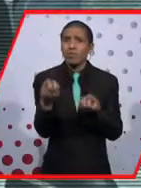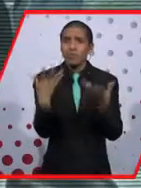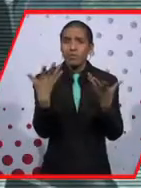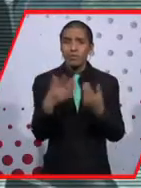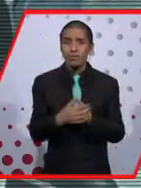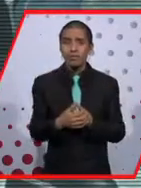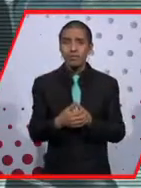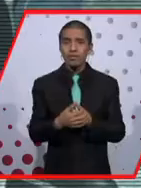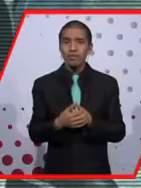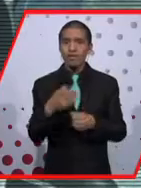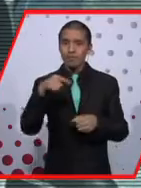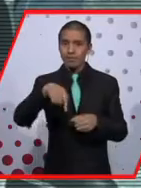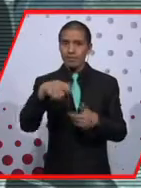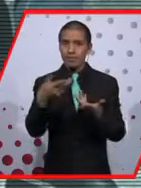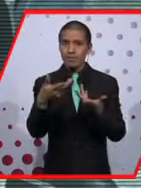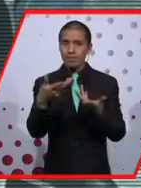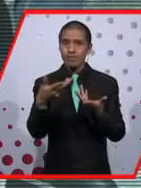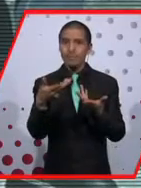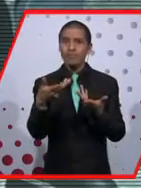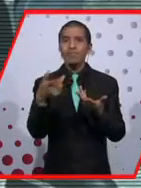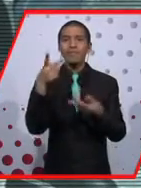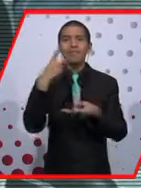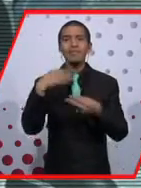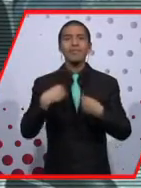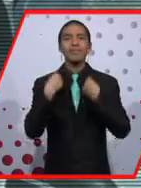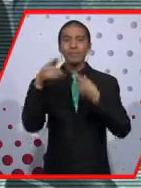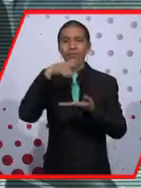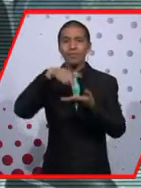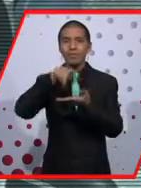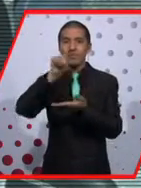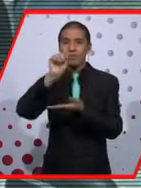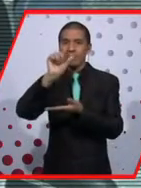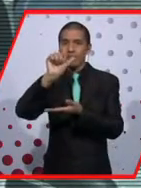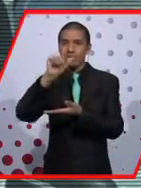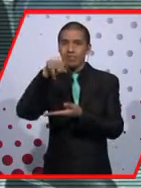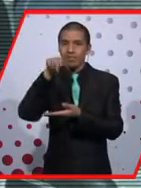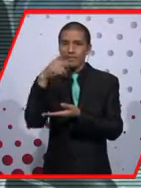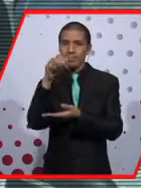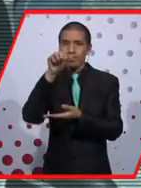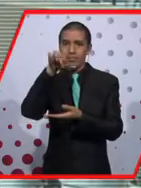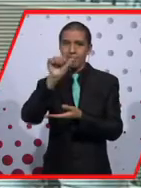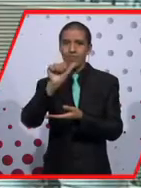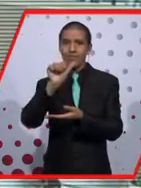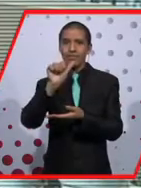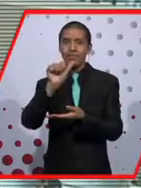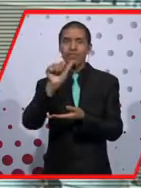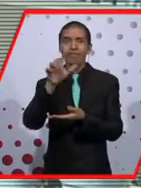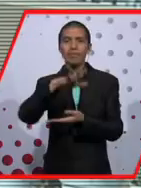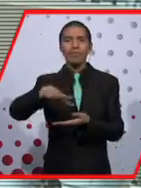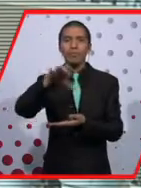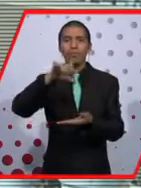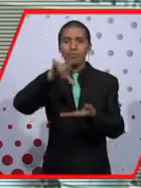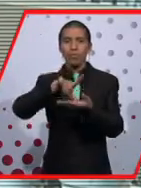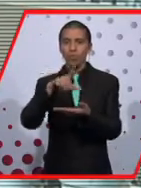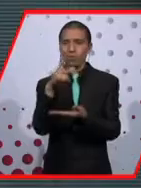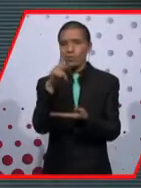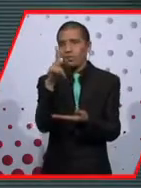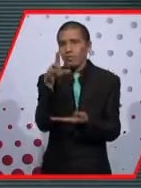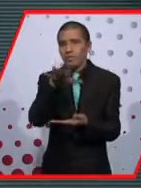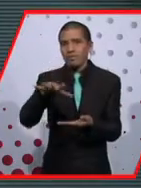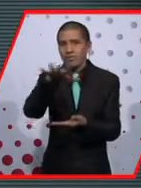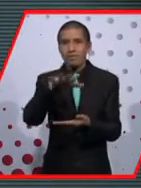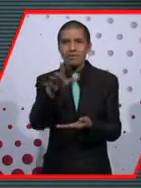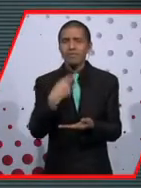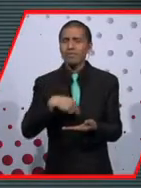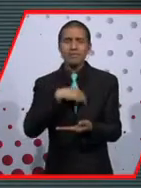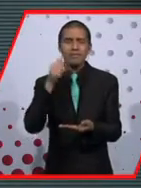es aquí vivimos en Tlanepantla. Y es la colonia del puerto. Toda la vida hemos vivido